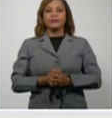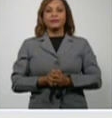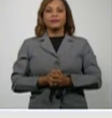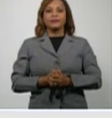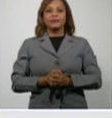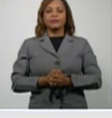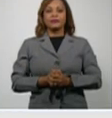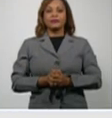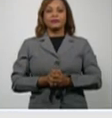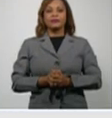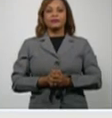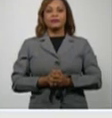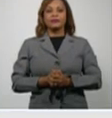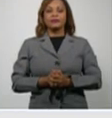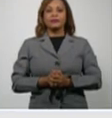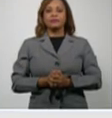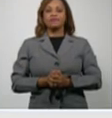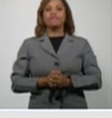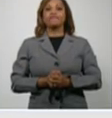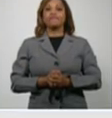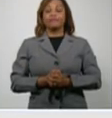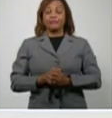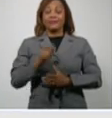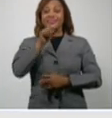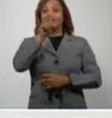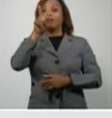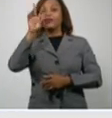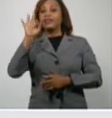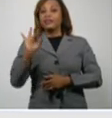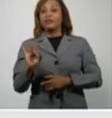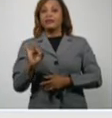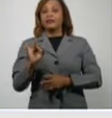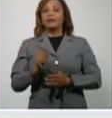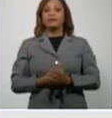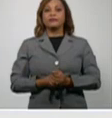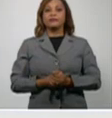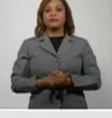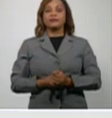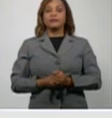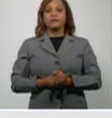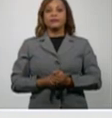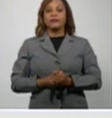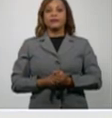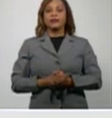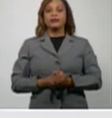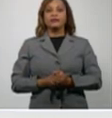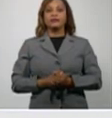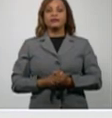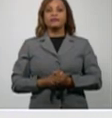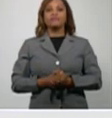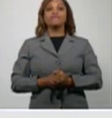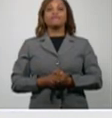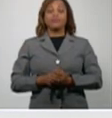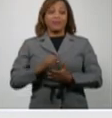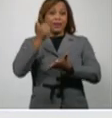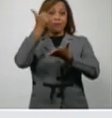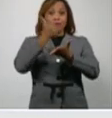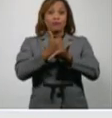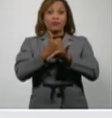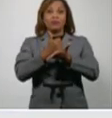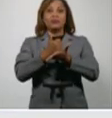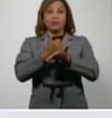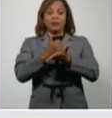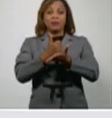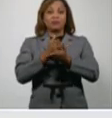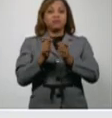todo autóctonos, 127. El municipio cabecera, que es el que tiene la mayor